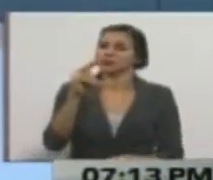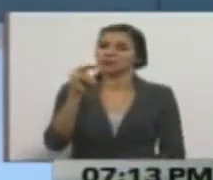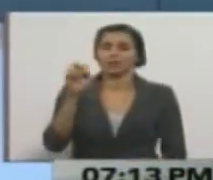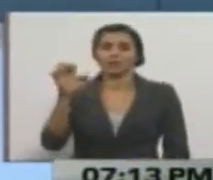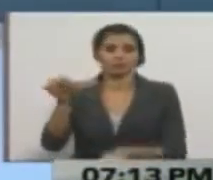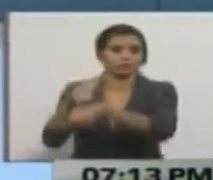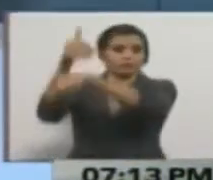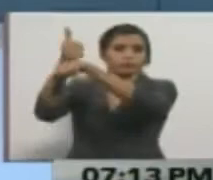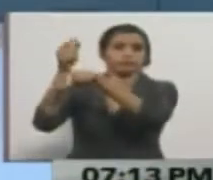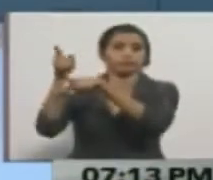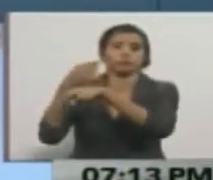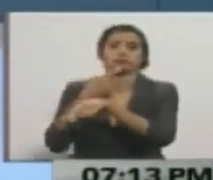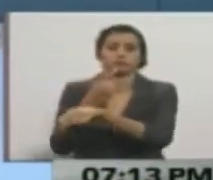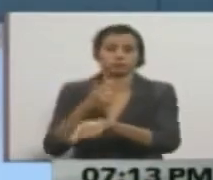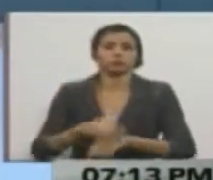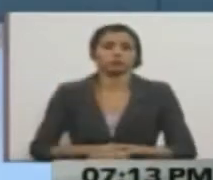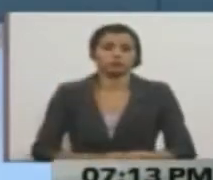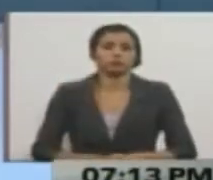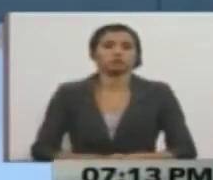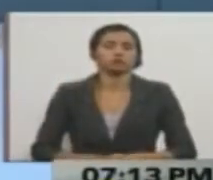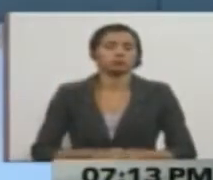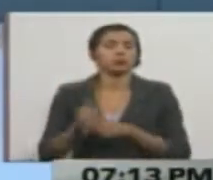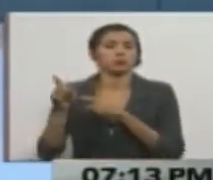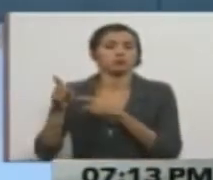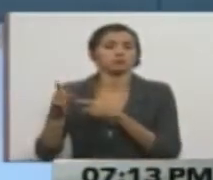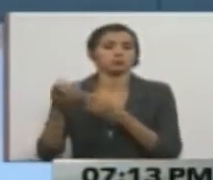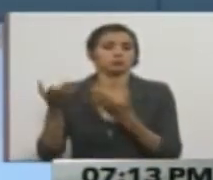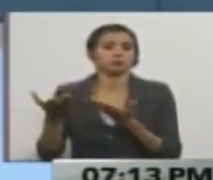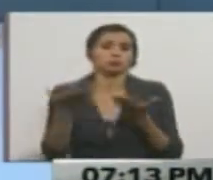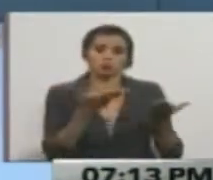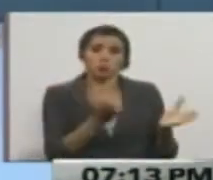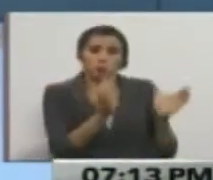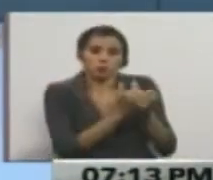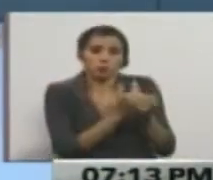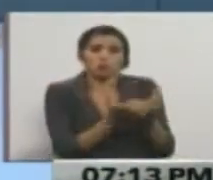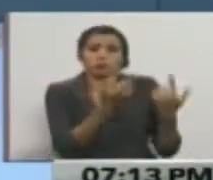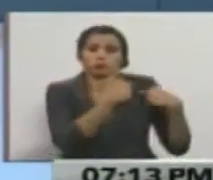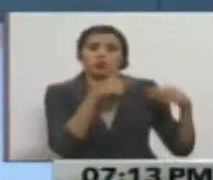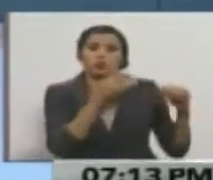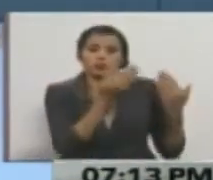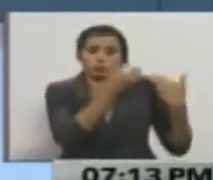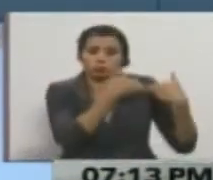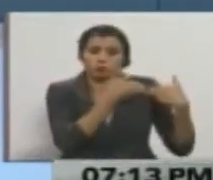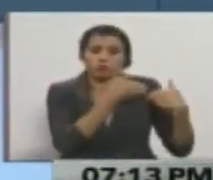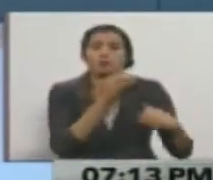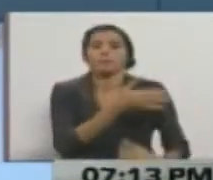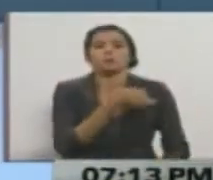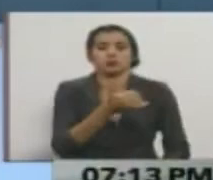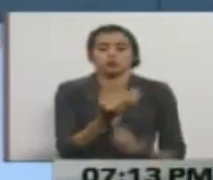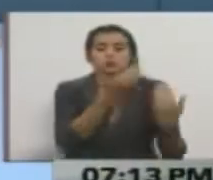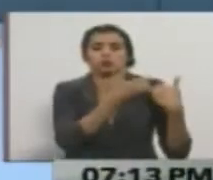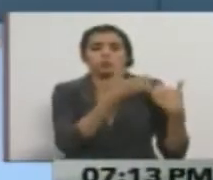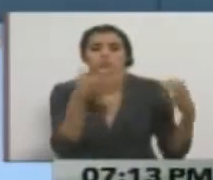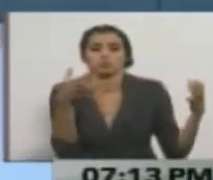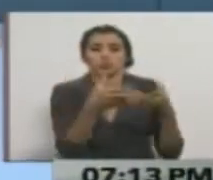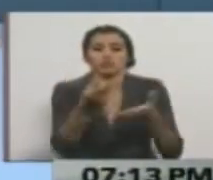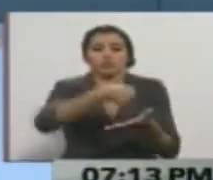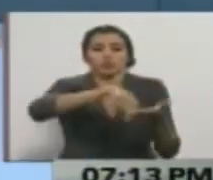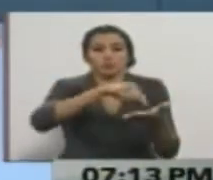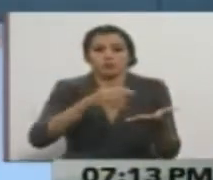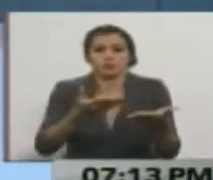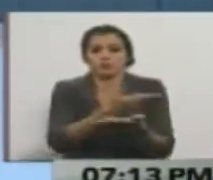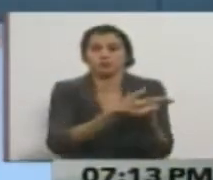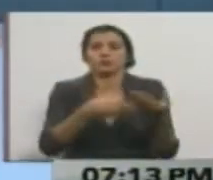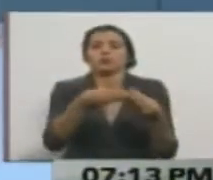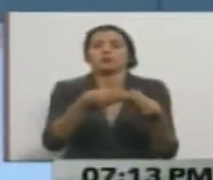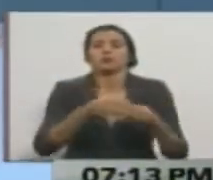otorgó el carácter de promotor a dicho partido, estamos hablando de la MUD. La segunda etapa